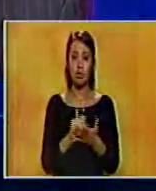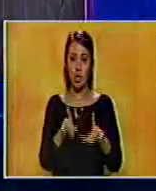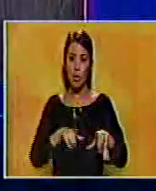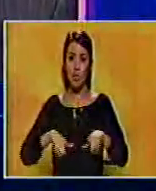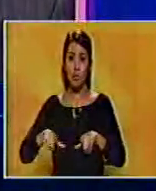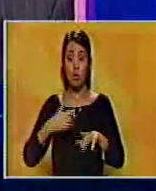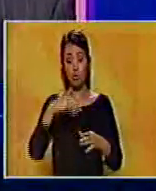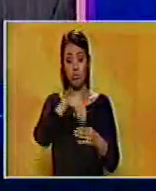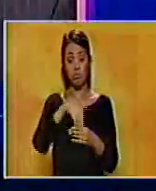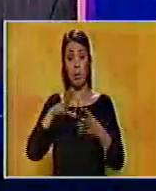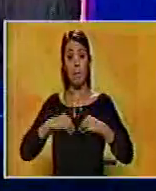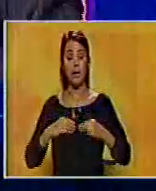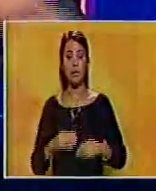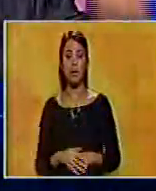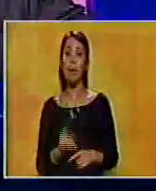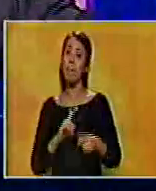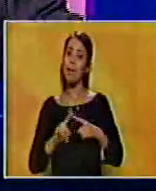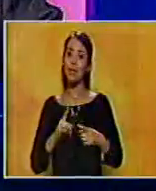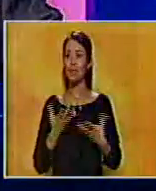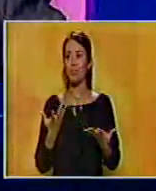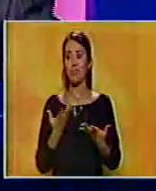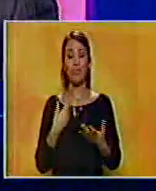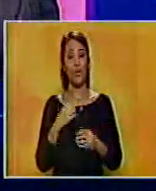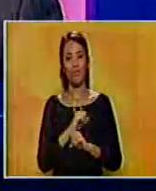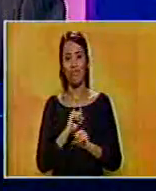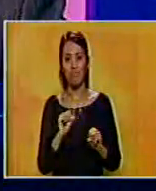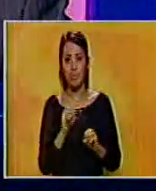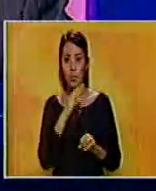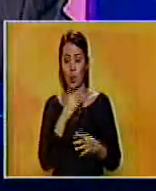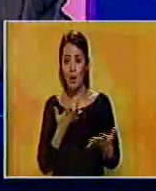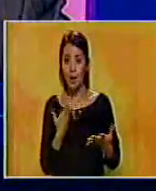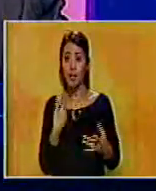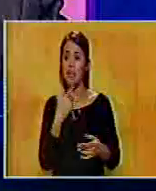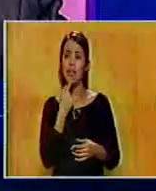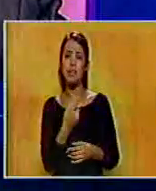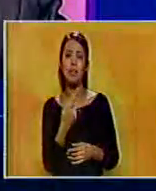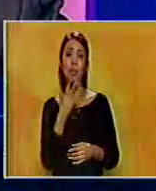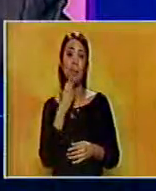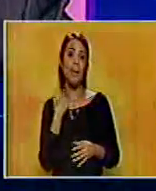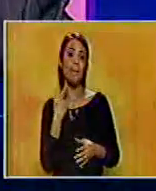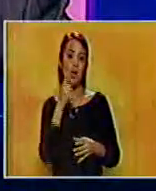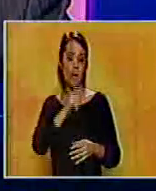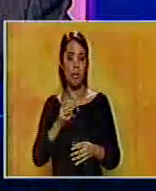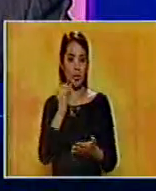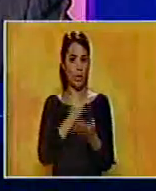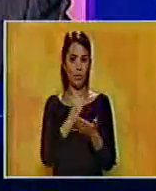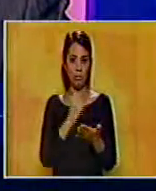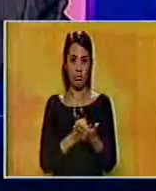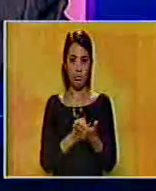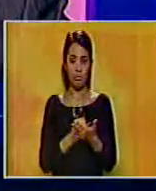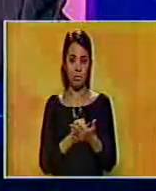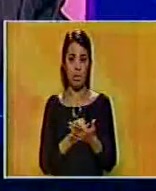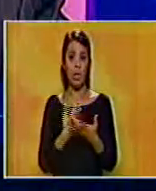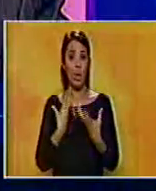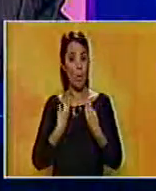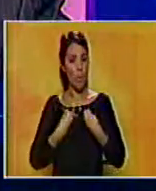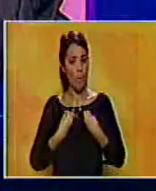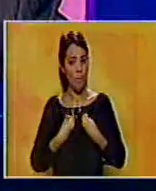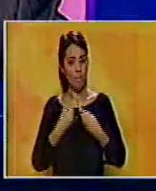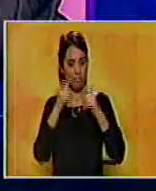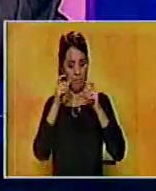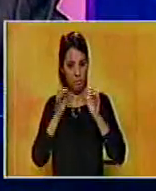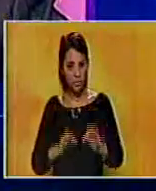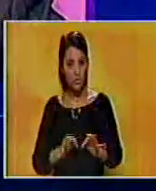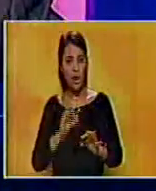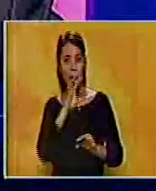aceptar el voto, pero eso no es lo que está pasando. Lo que está pasando es que están diciendo que el que no esté registrado como residente permanente en